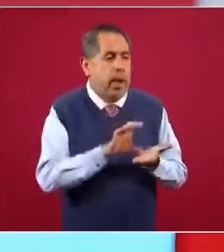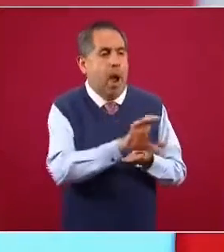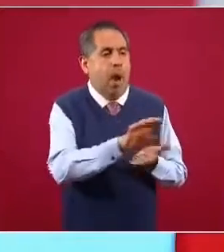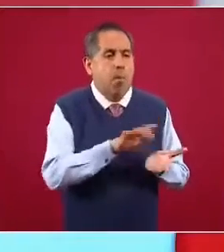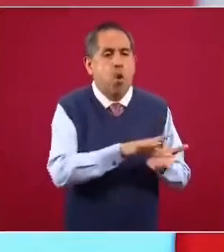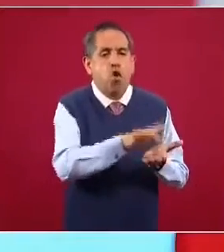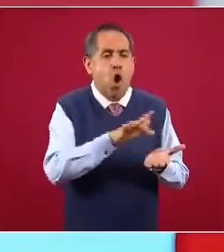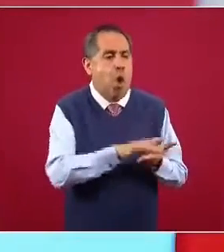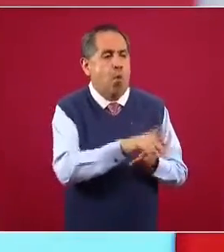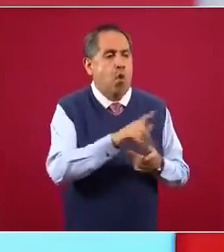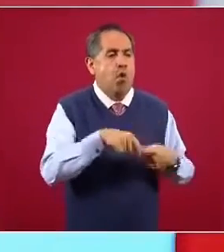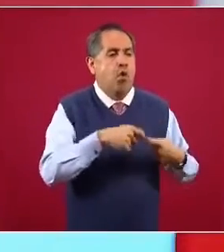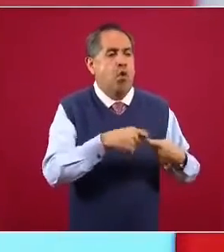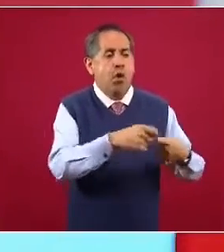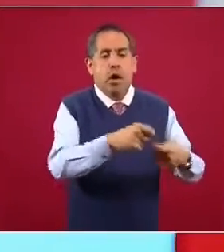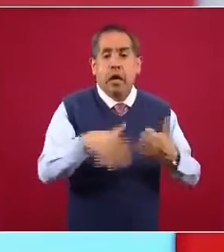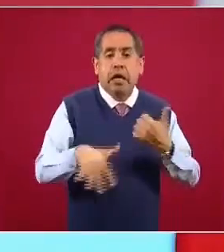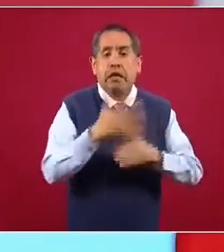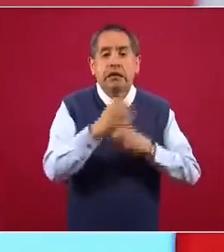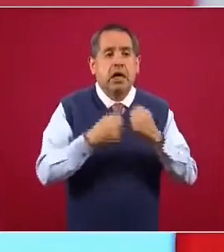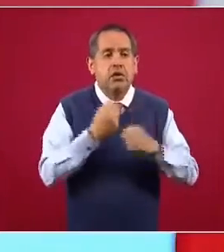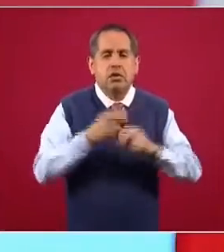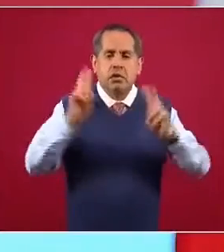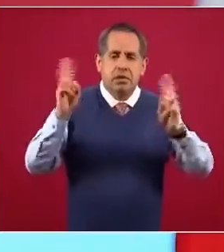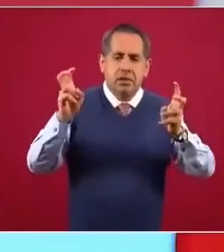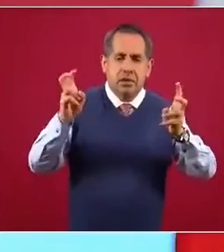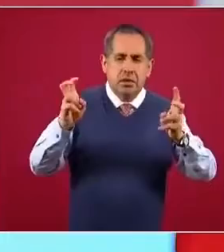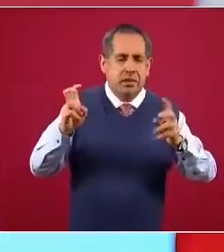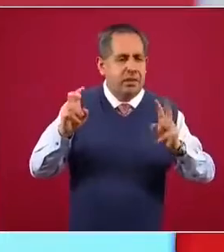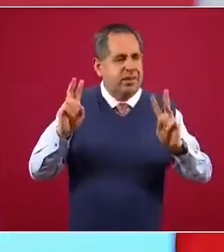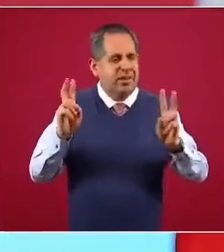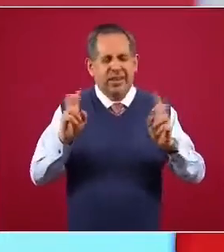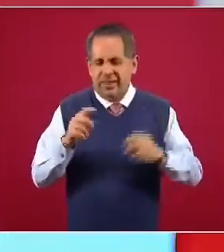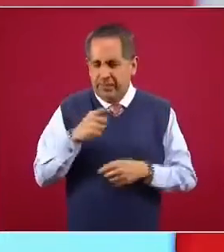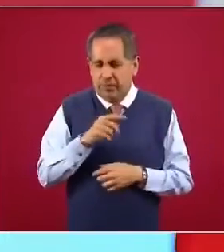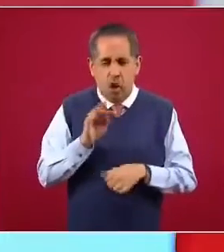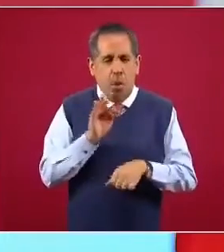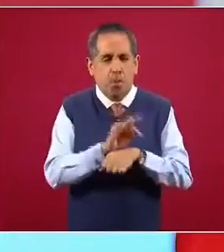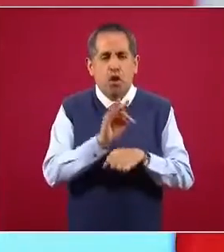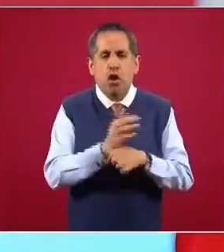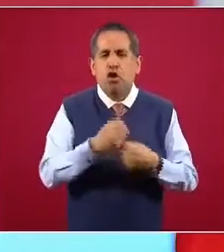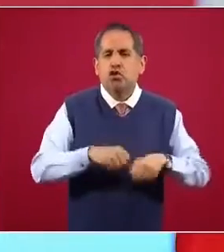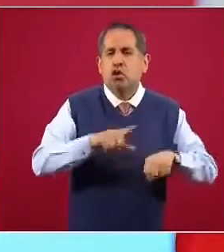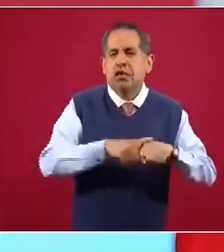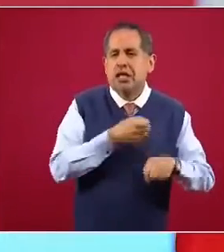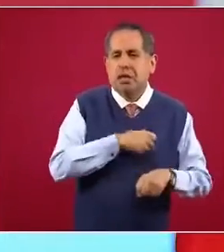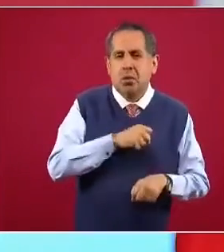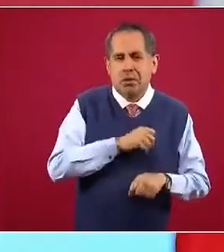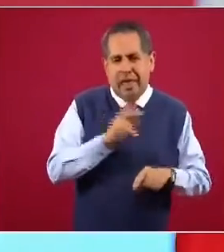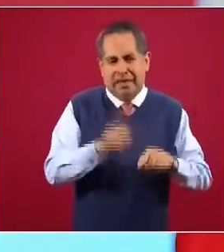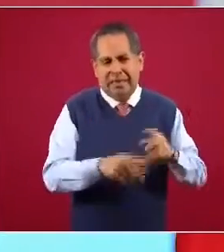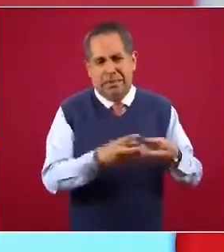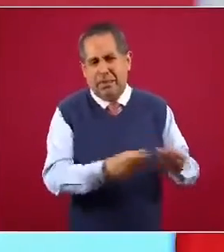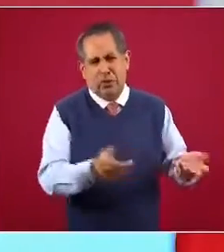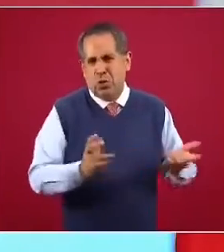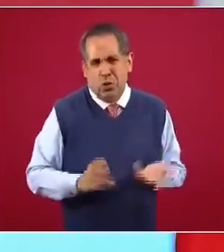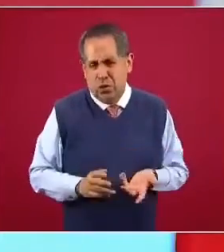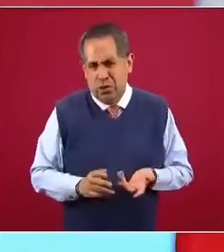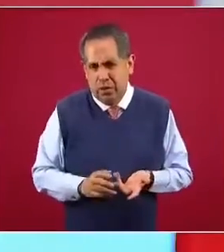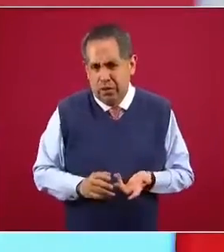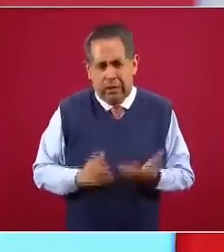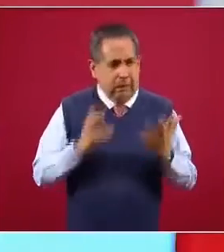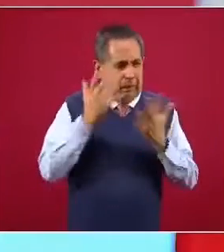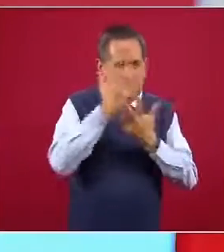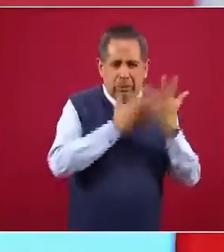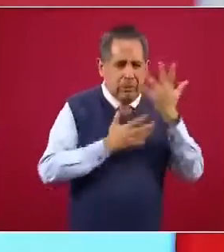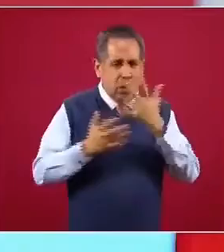que estuvo durante 15 años, que se llamaba el modelo de protección social en salud, que aunque ha habido enorme